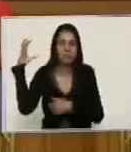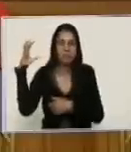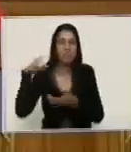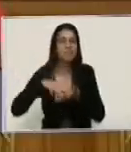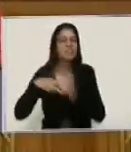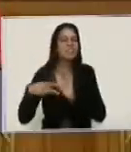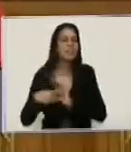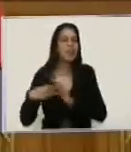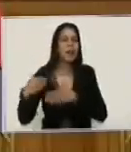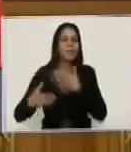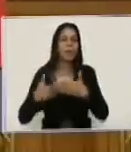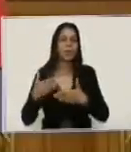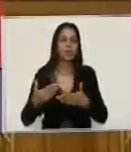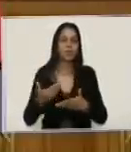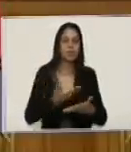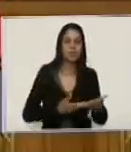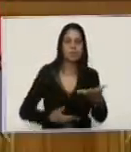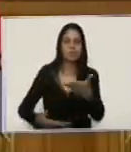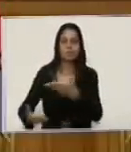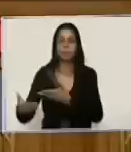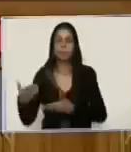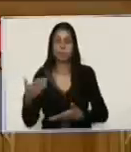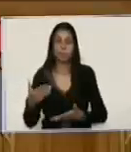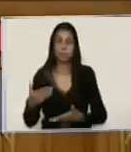llevando a un proceso de negociación,